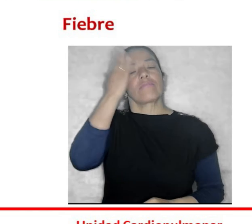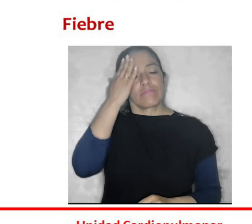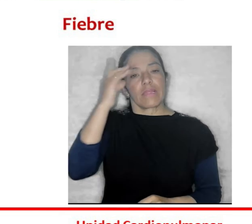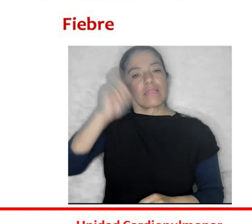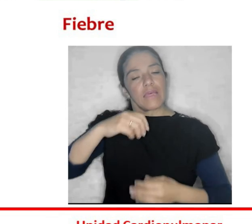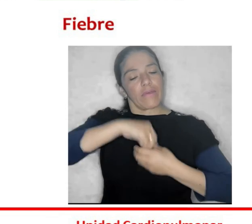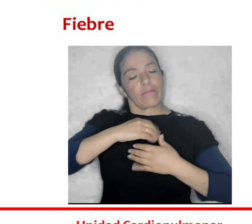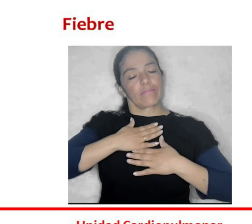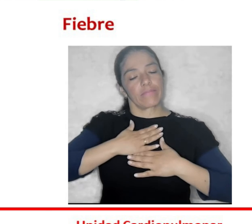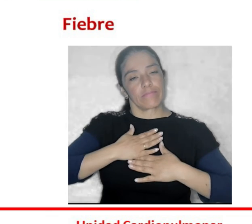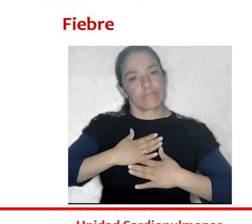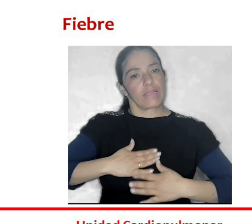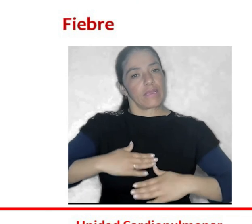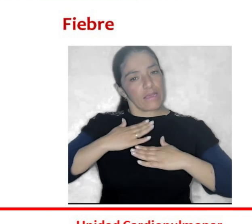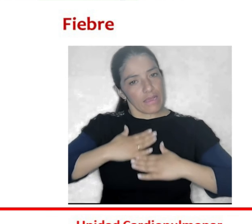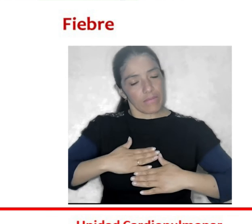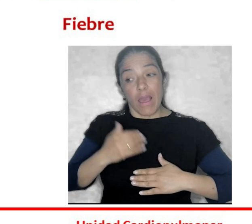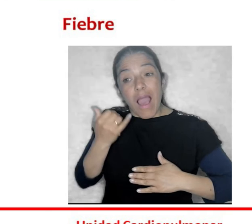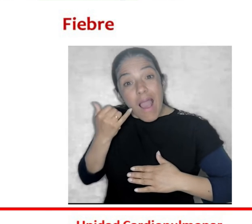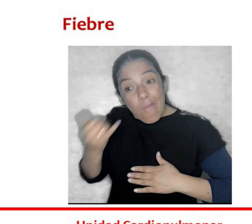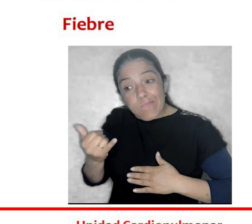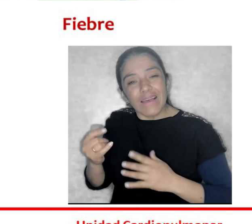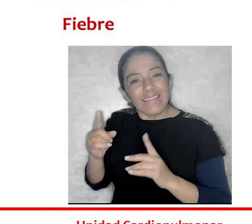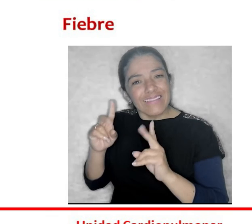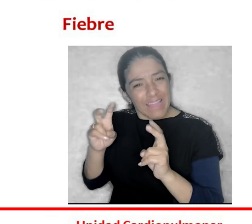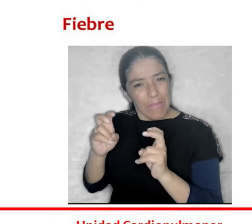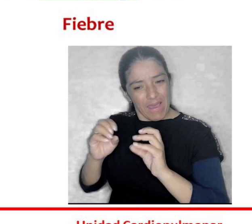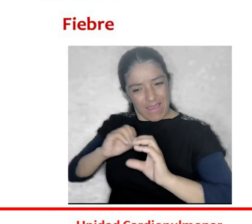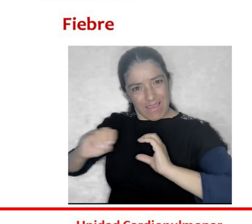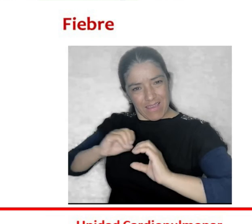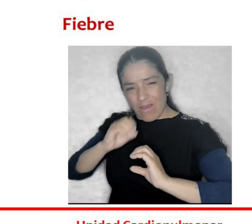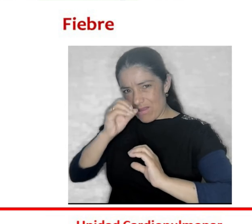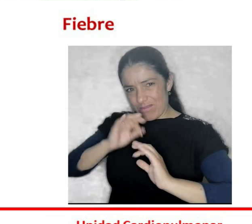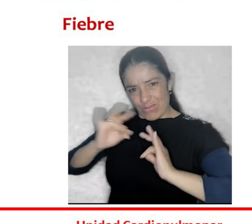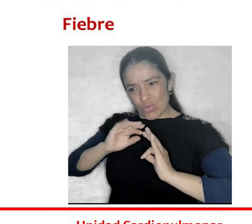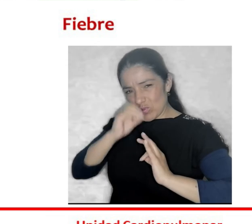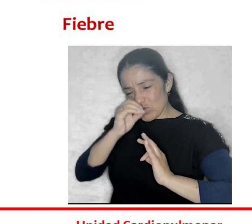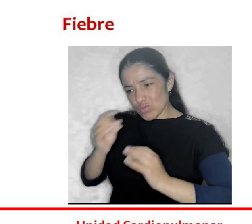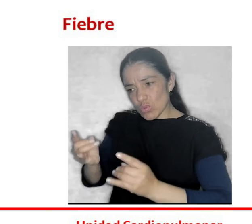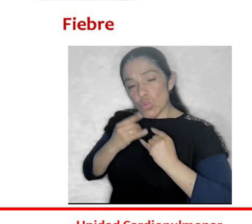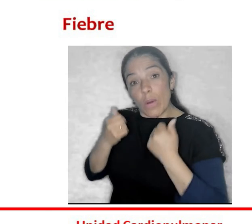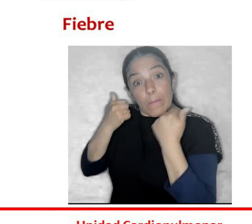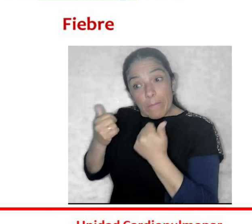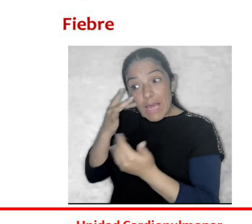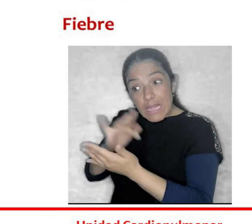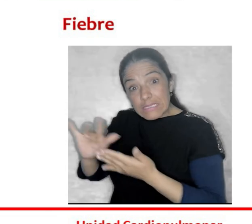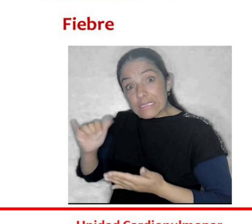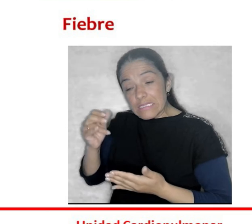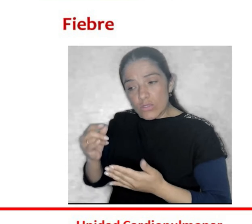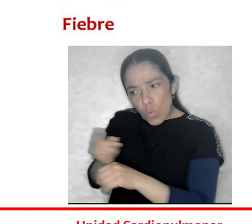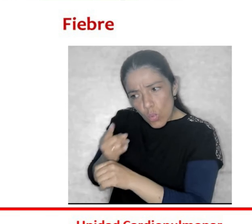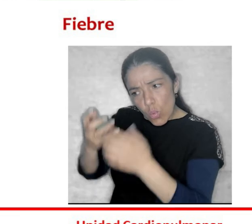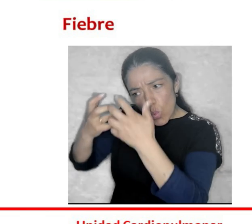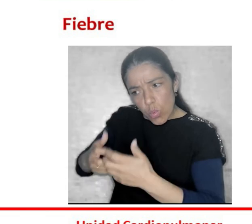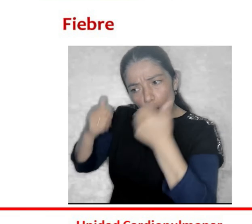recuerda siempre mantener la calma, revisar que el sistema de oxigenoterapia esté funcionando correctamente, que